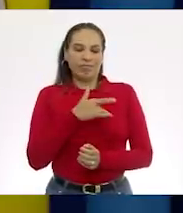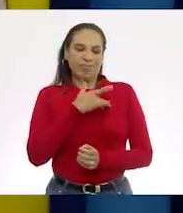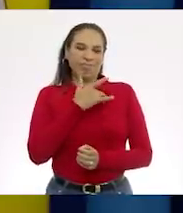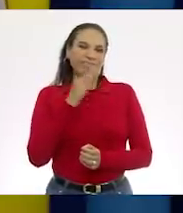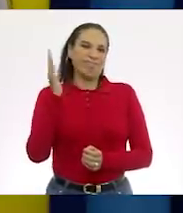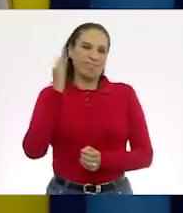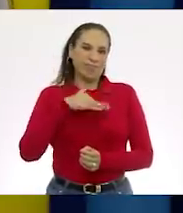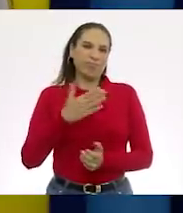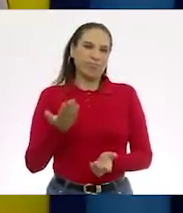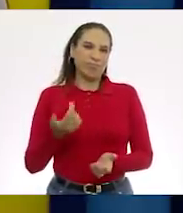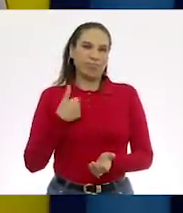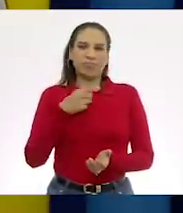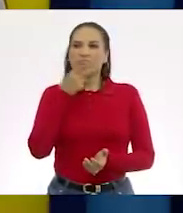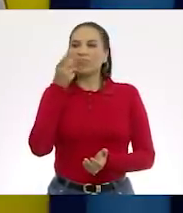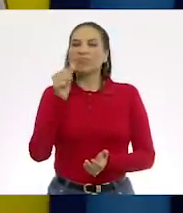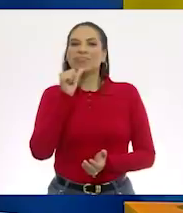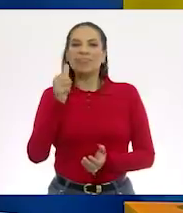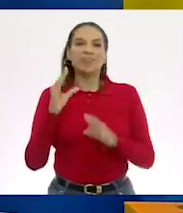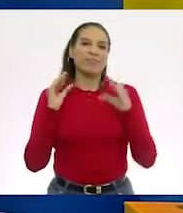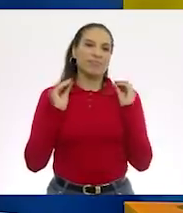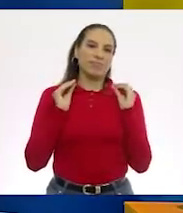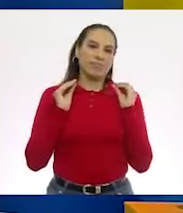mal por no haber hecho nada.